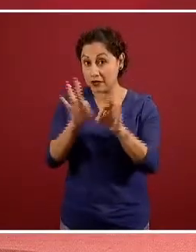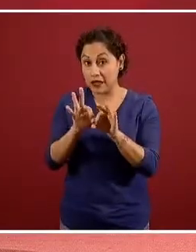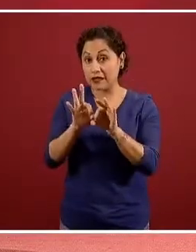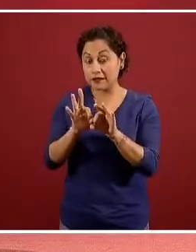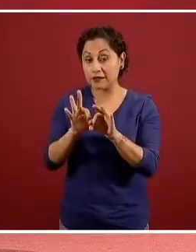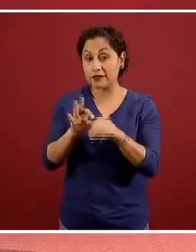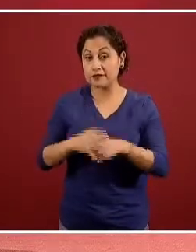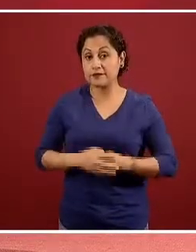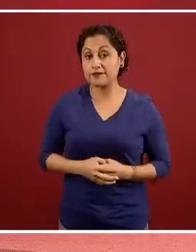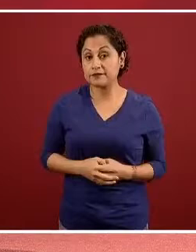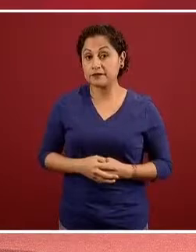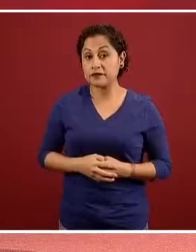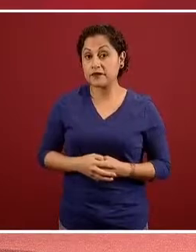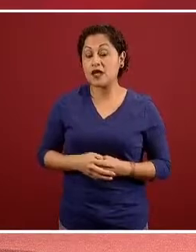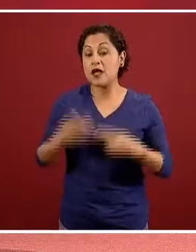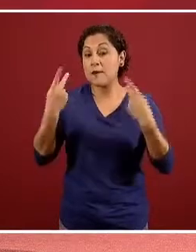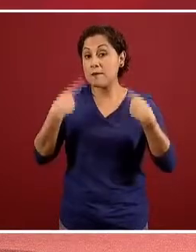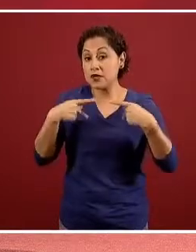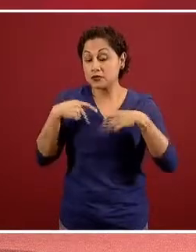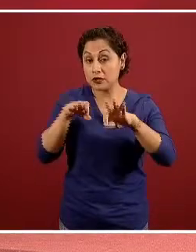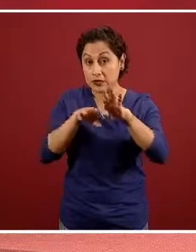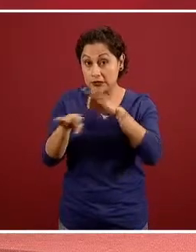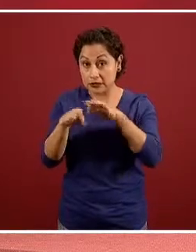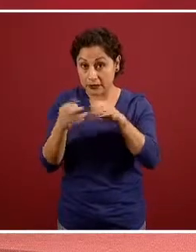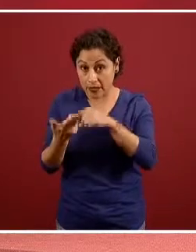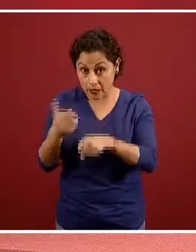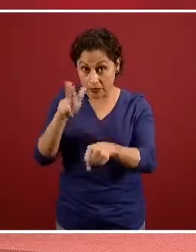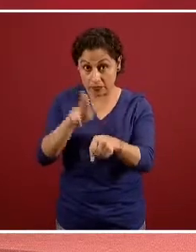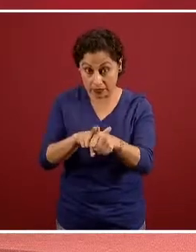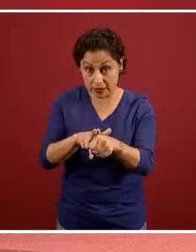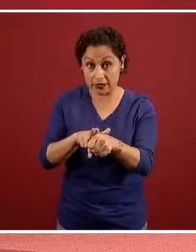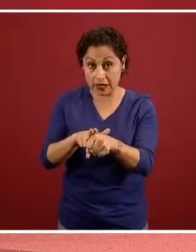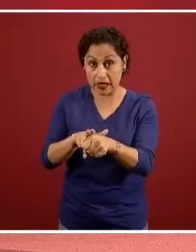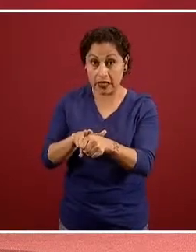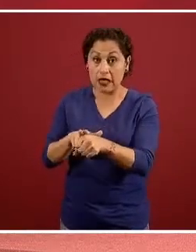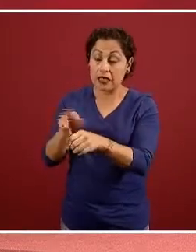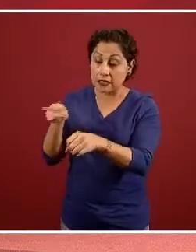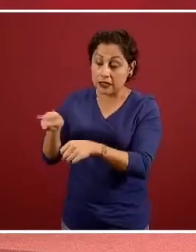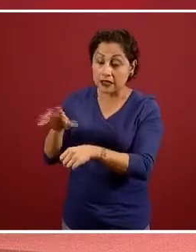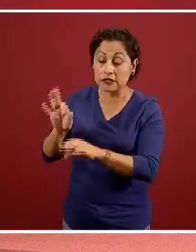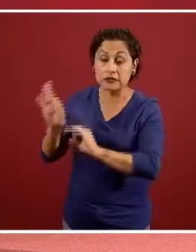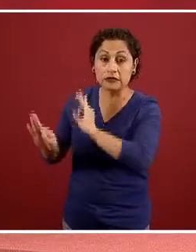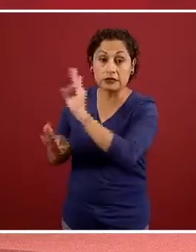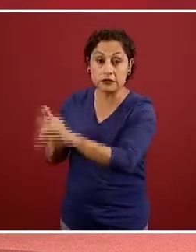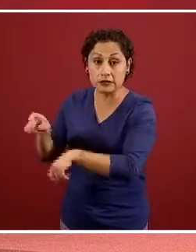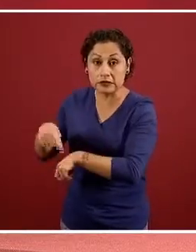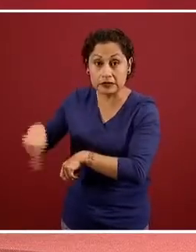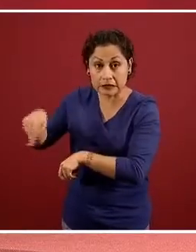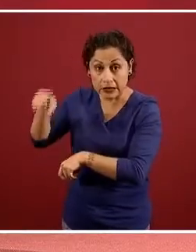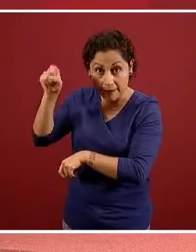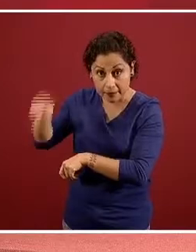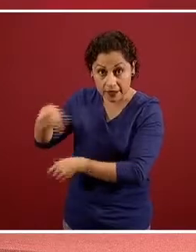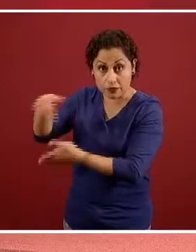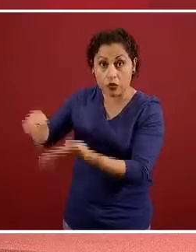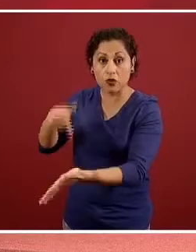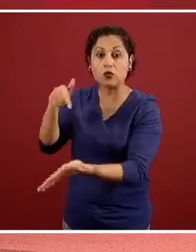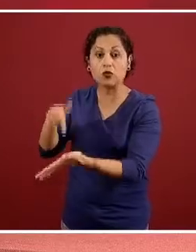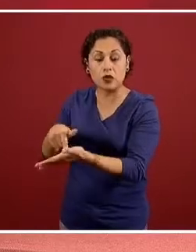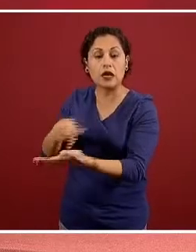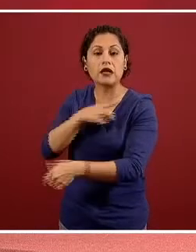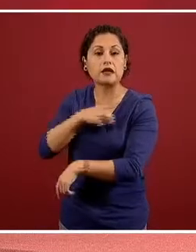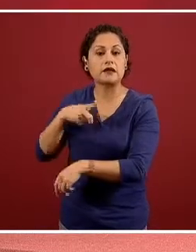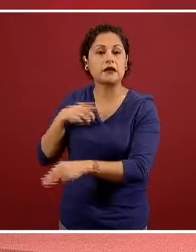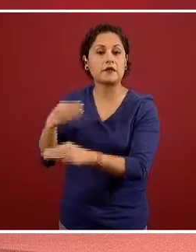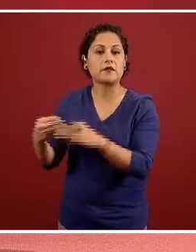de los médicos o del personal médico y el personal de enfermería en estos cuartos, de